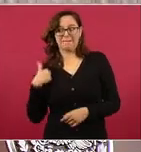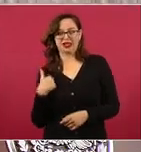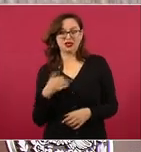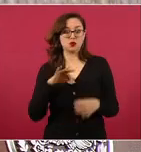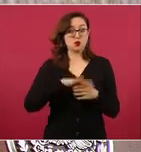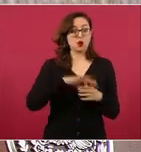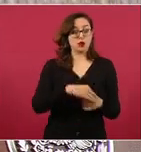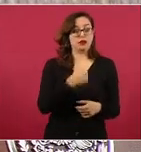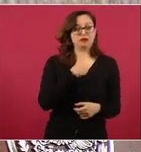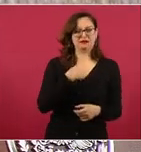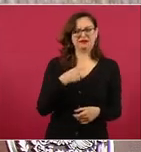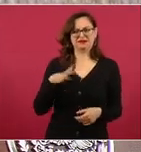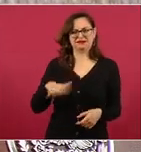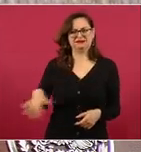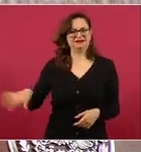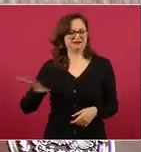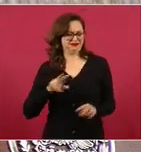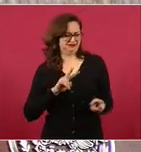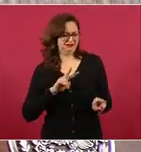no sale,